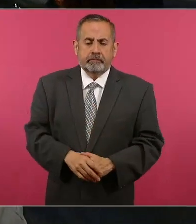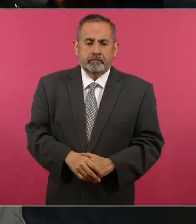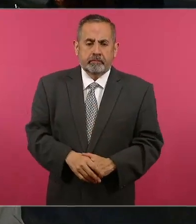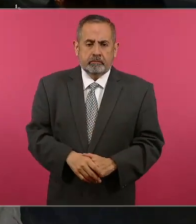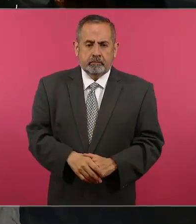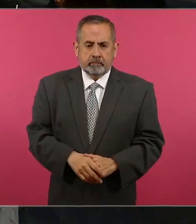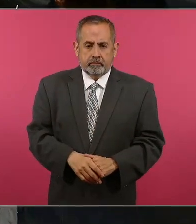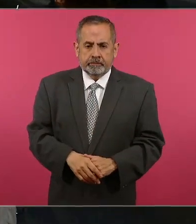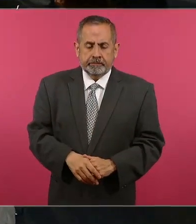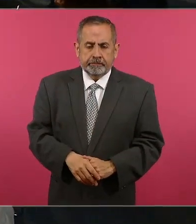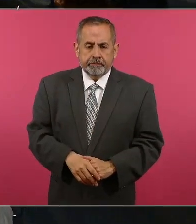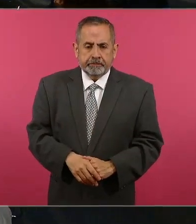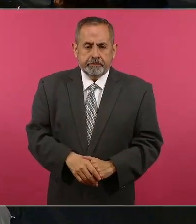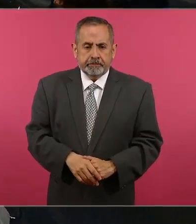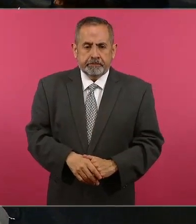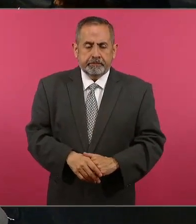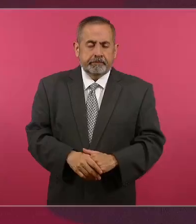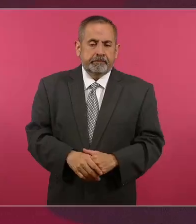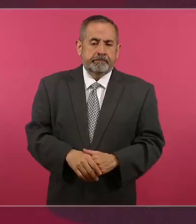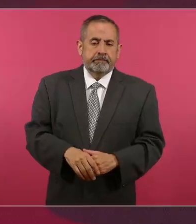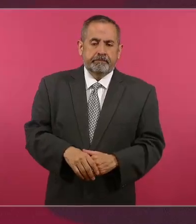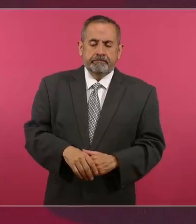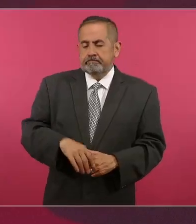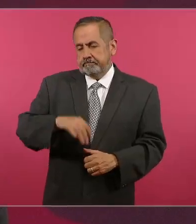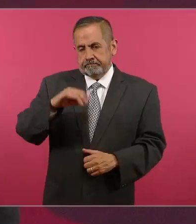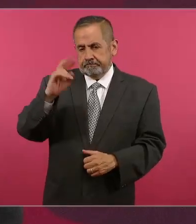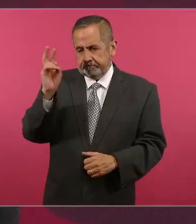lo cierto es que solo hay dos